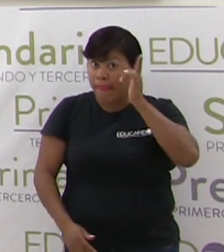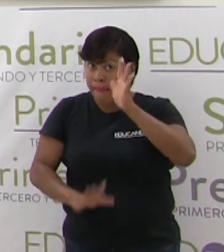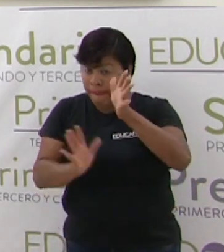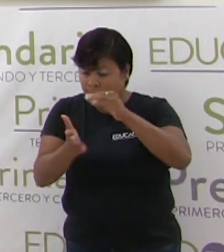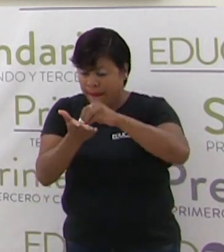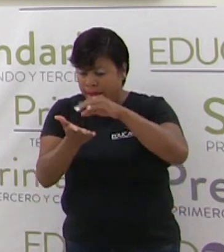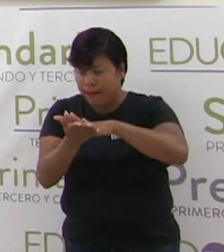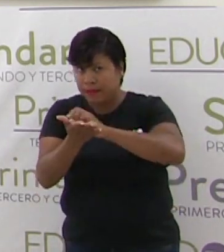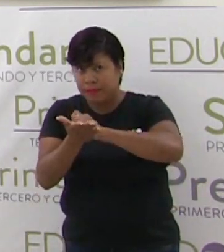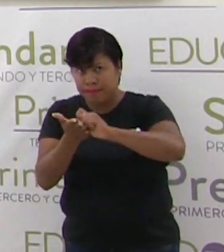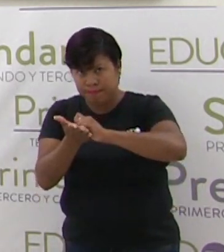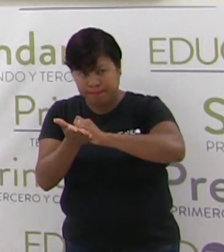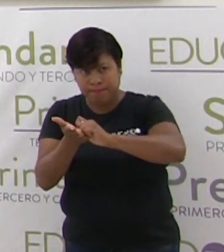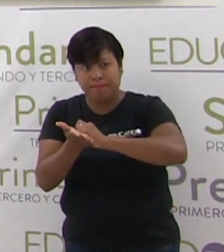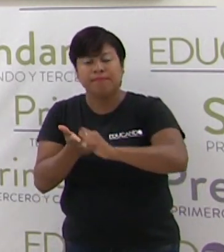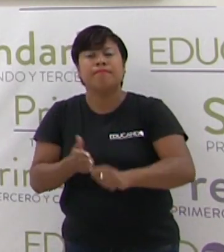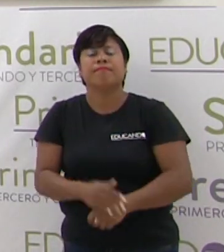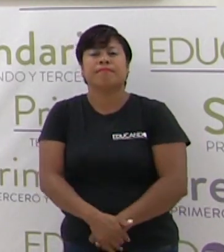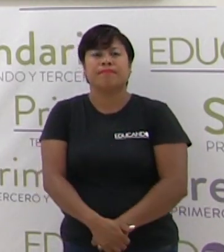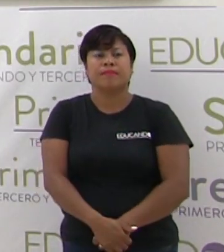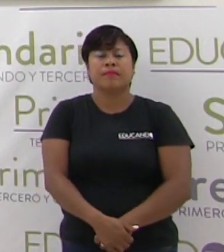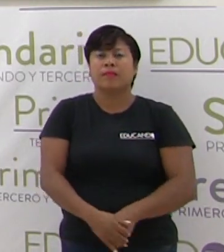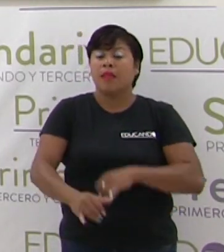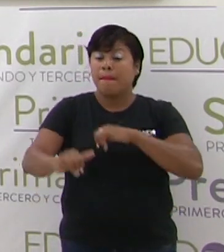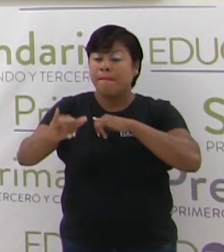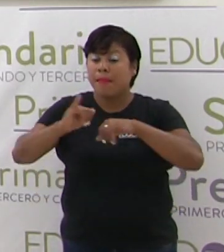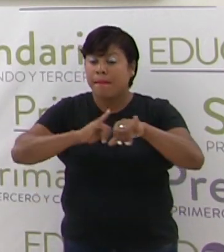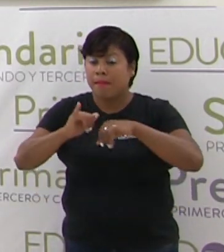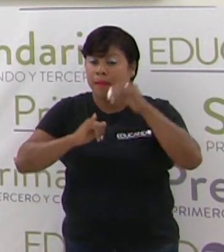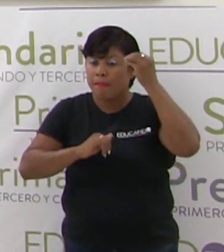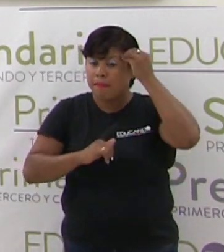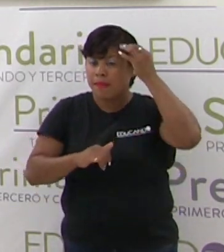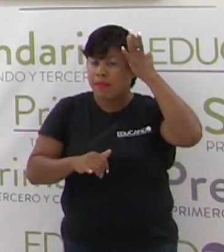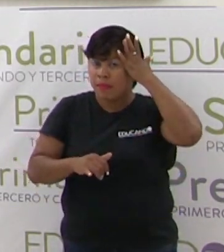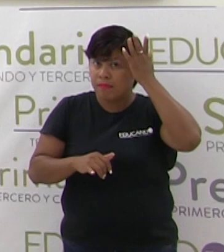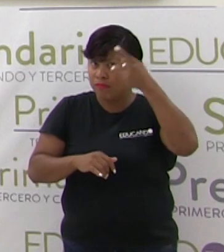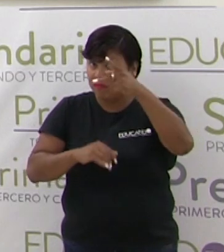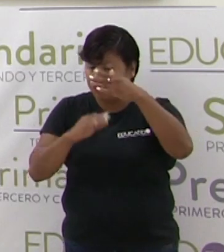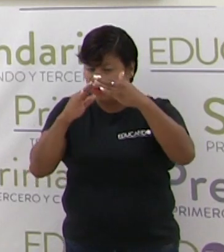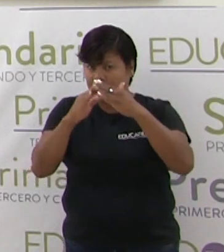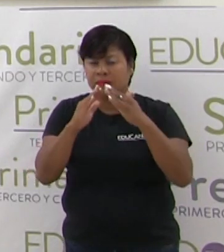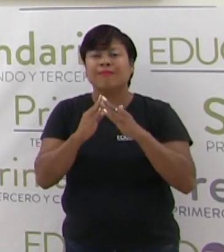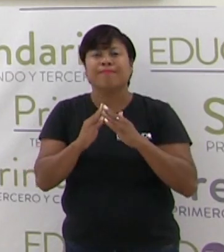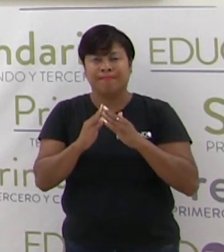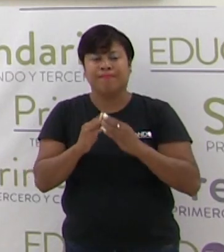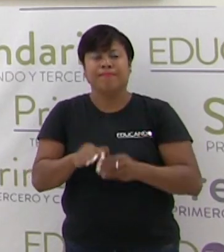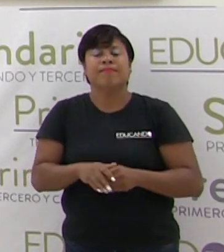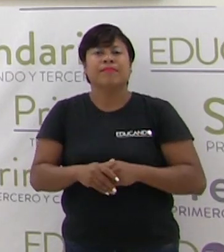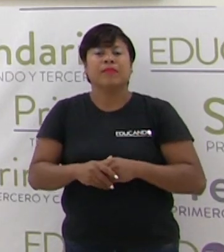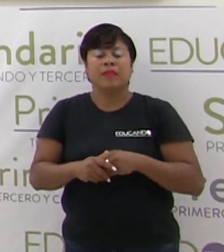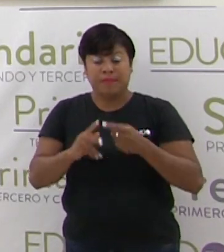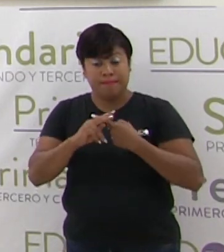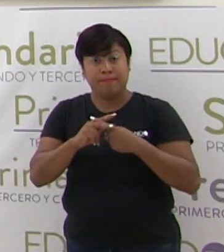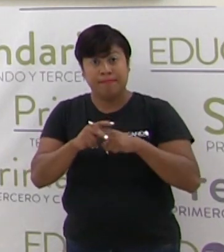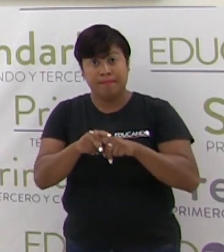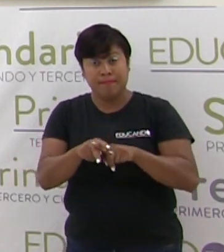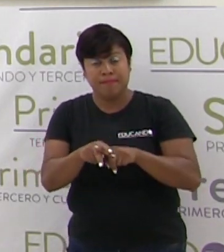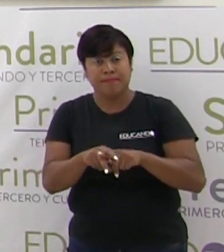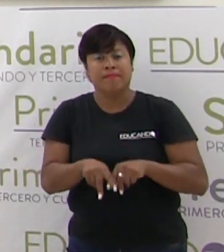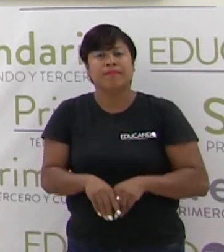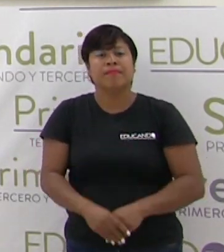que hayan hecho su mapa mental en casita. Y vamos a